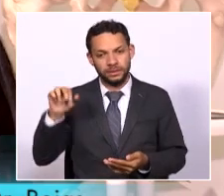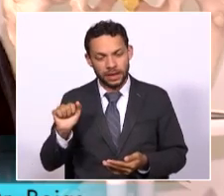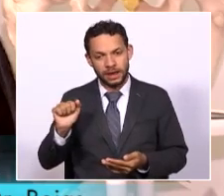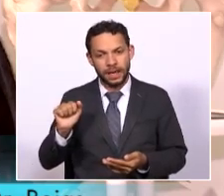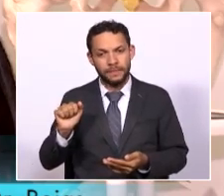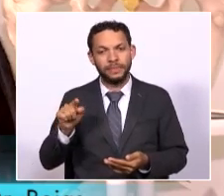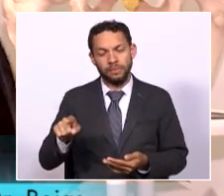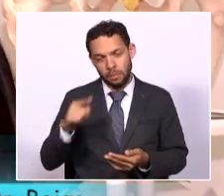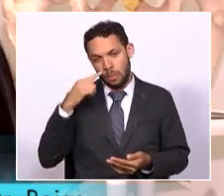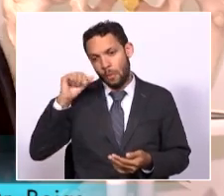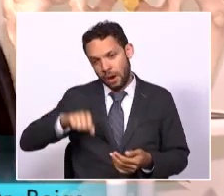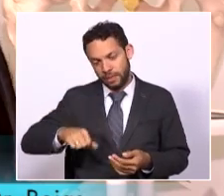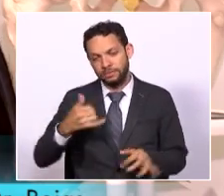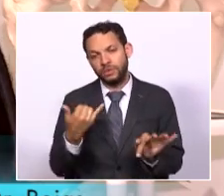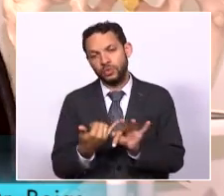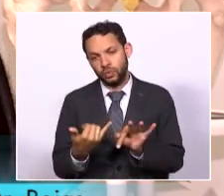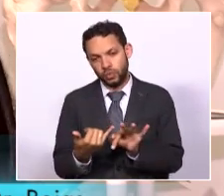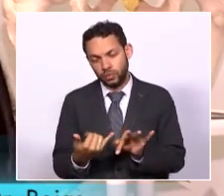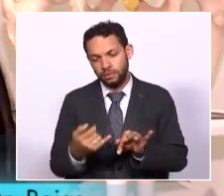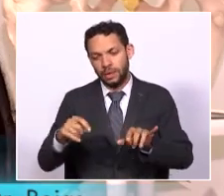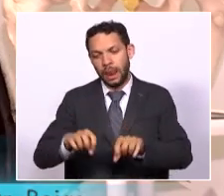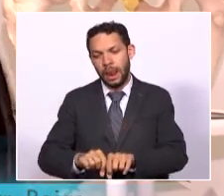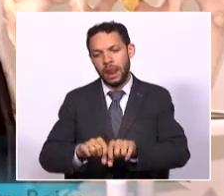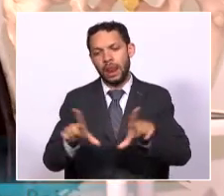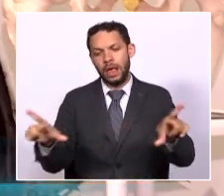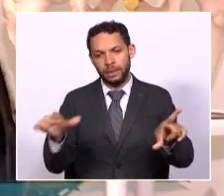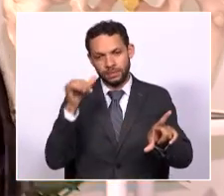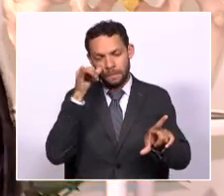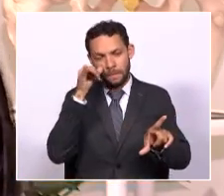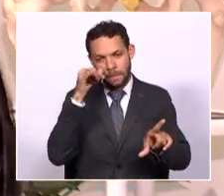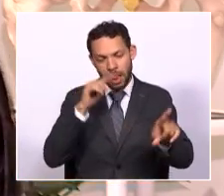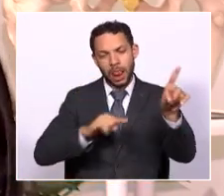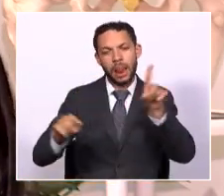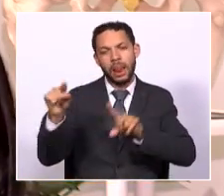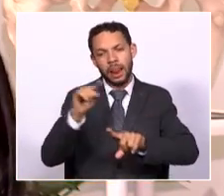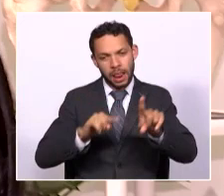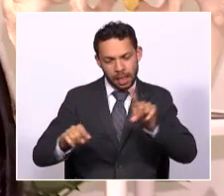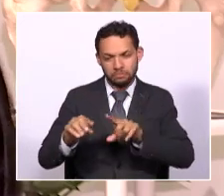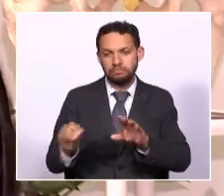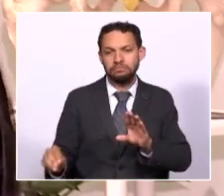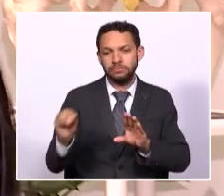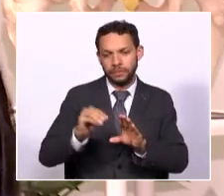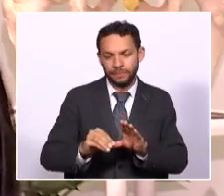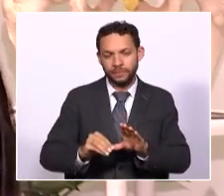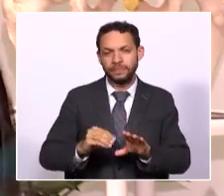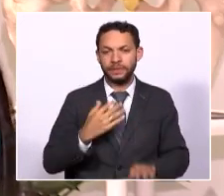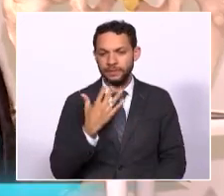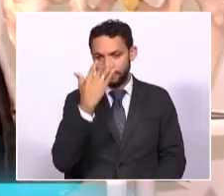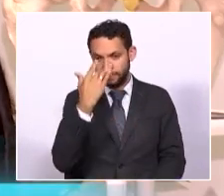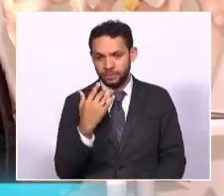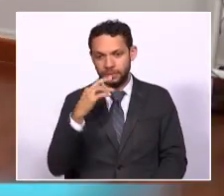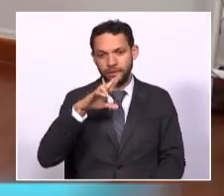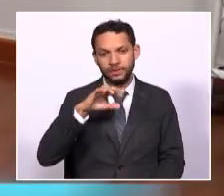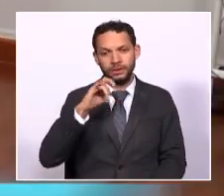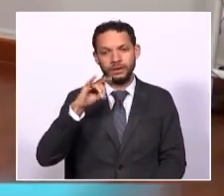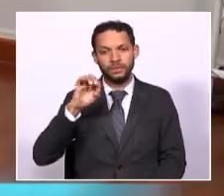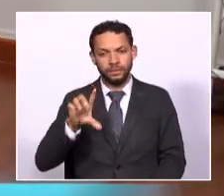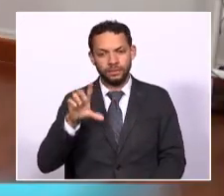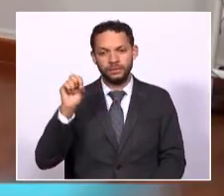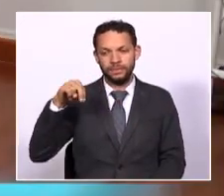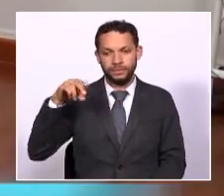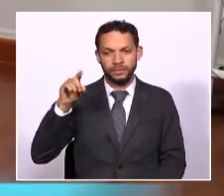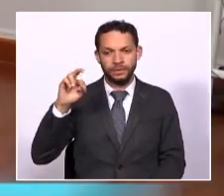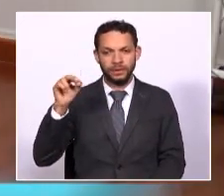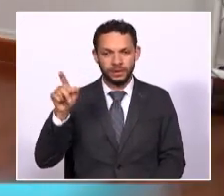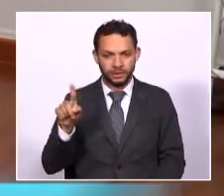manera mucho más holística. Entonces, YouTube, Sana que Sana Medicina del Alma, Facebook e Instagram como Raúl Andrés Londoño.